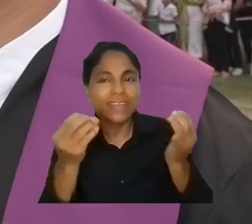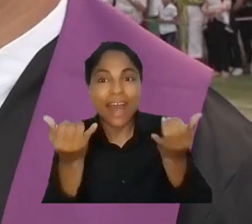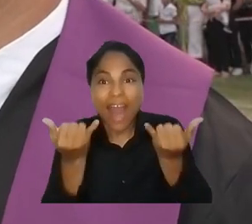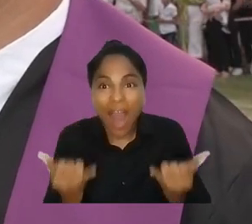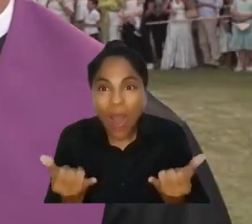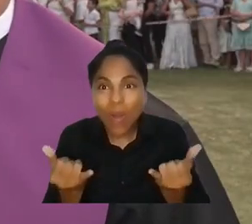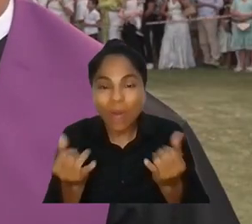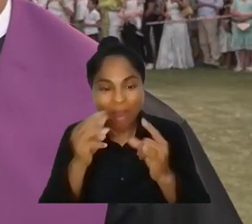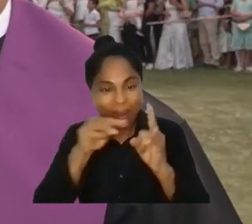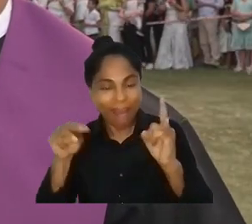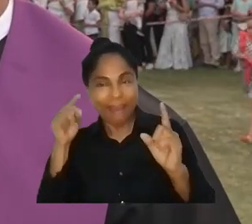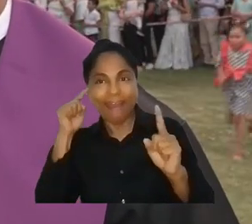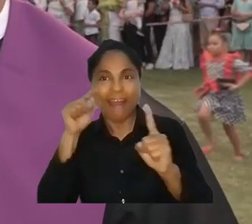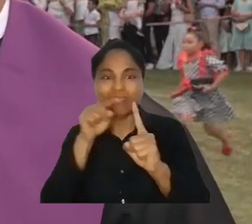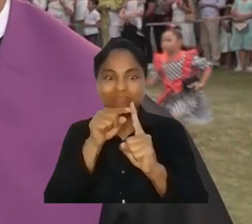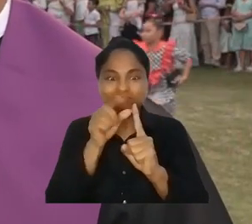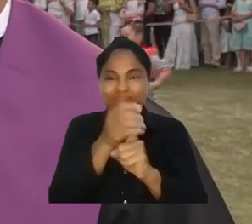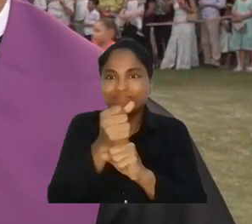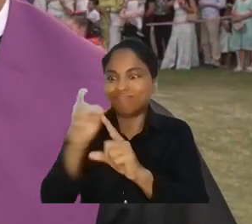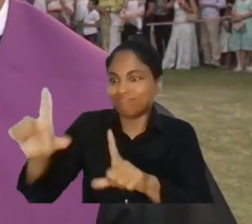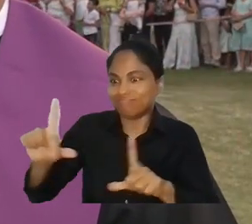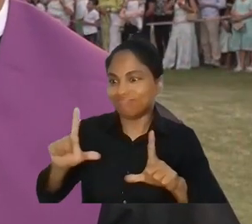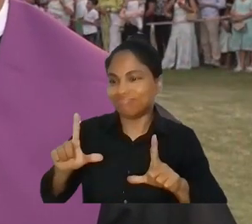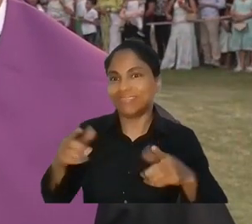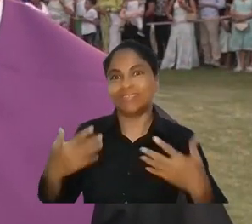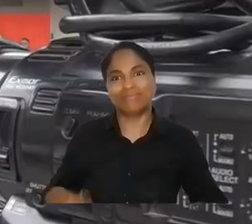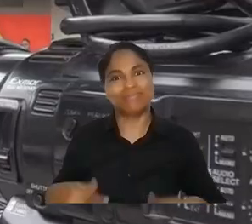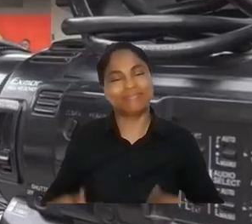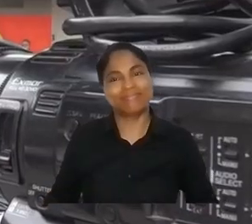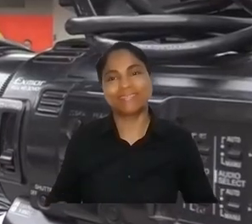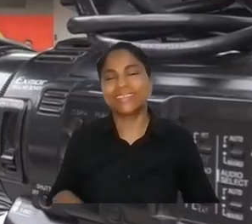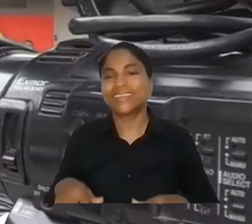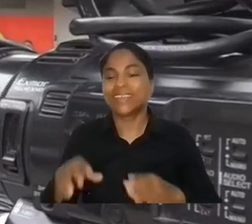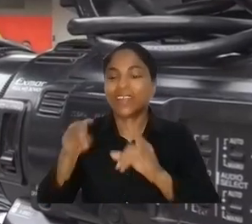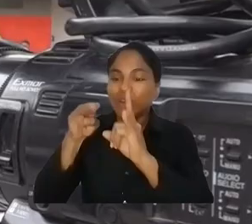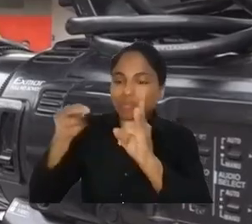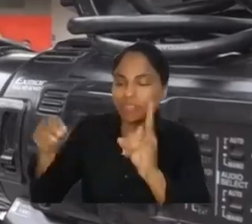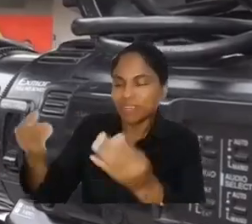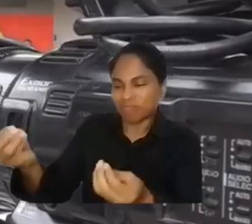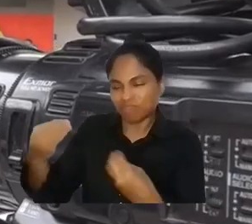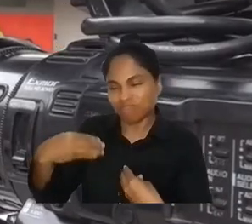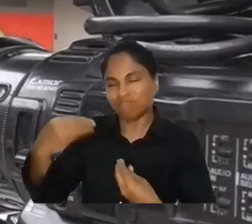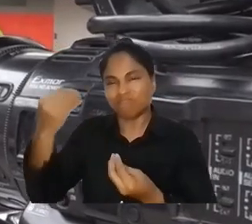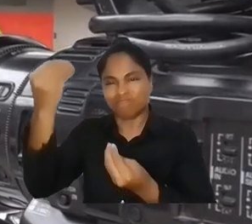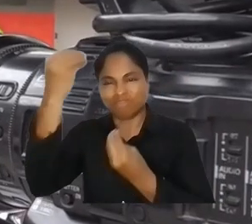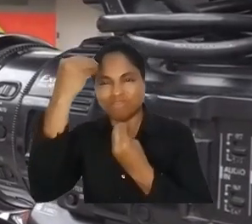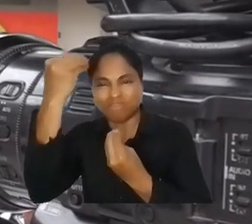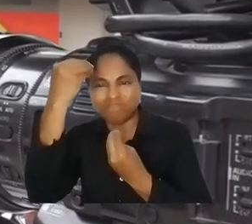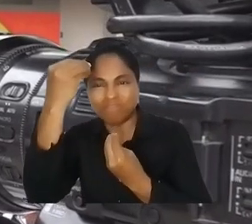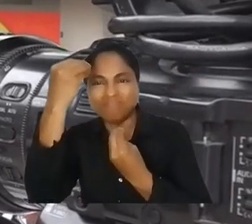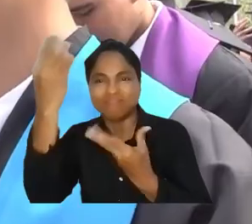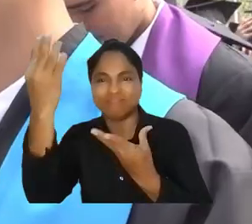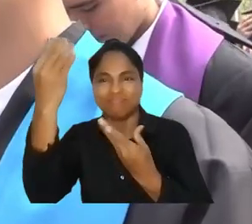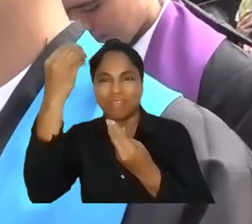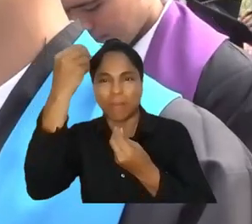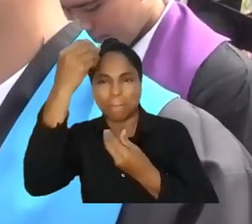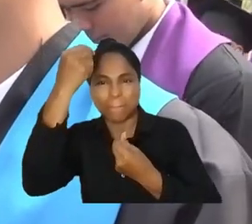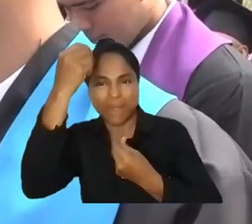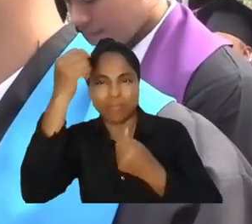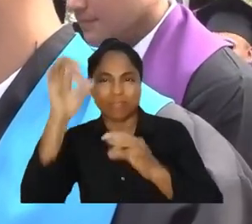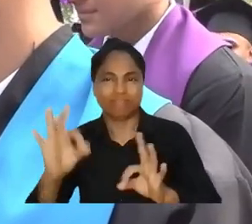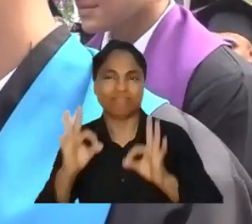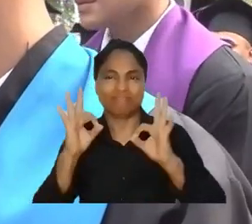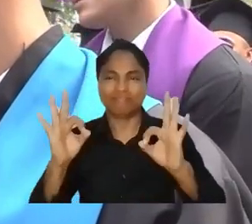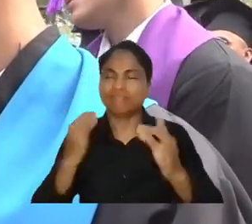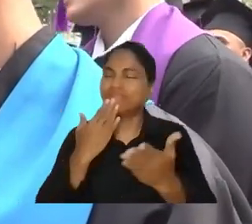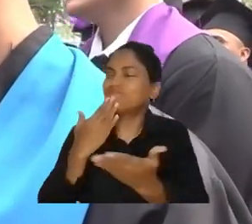Universidad de Magdalena y es algo logrado. Me siento muy honrado en la universidad. La verdad me ha dado unos principios y unos valores excelentes